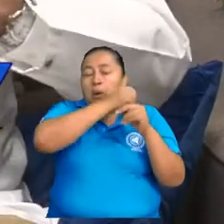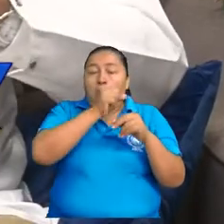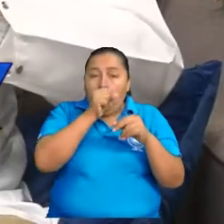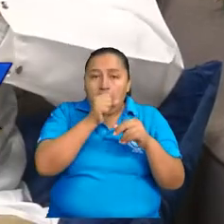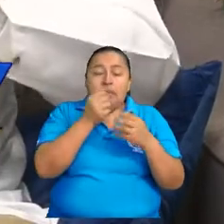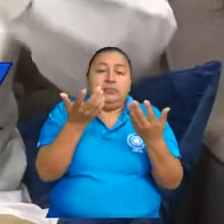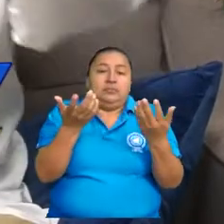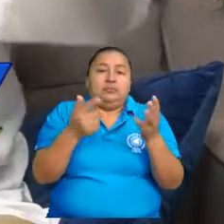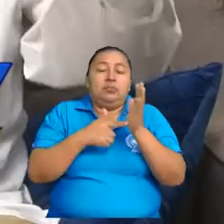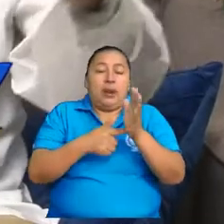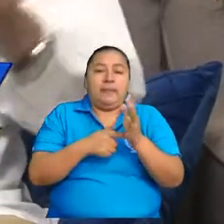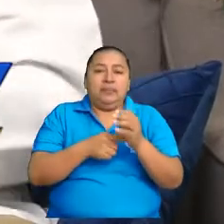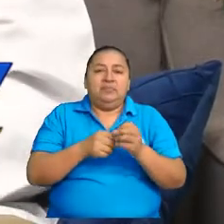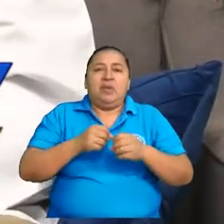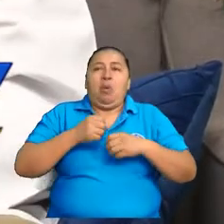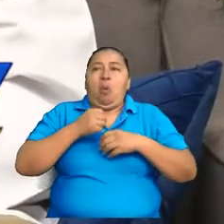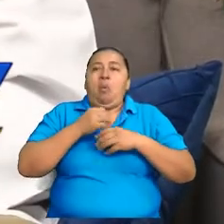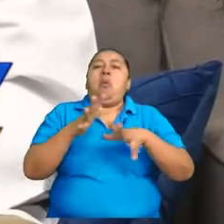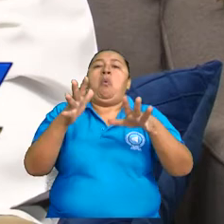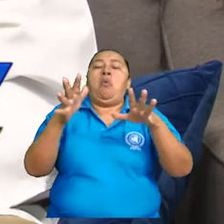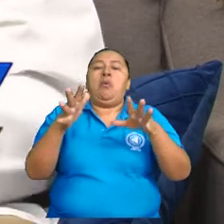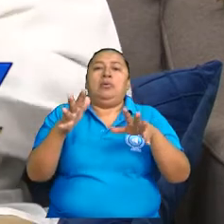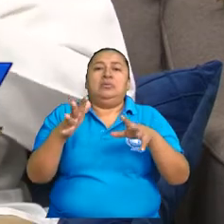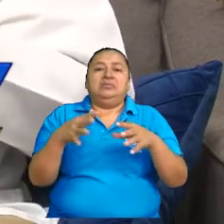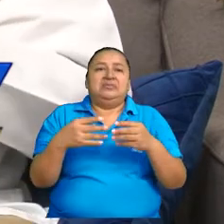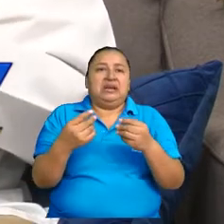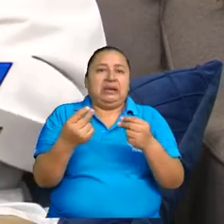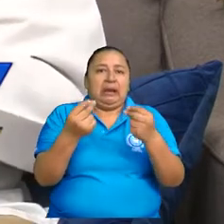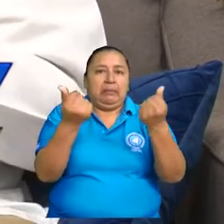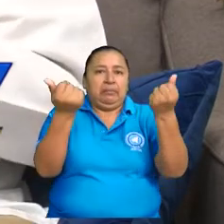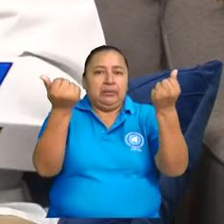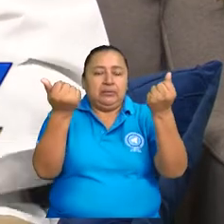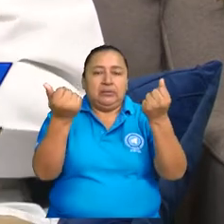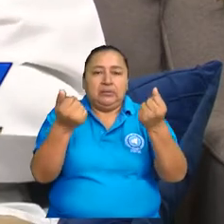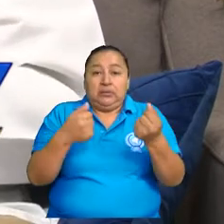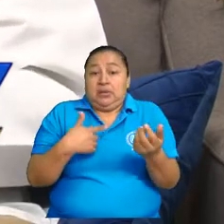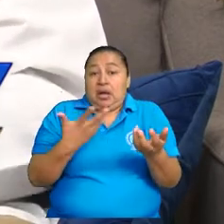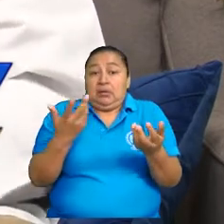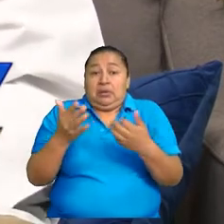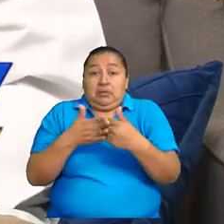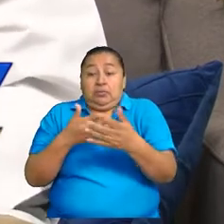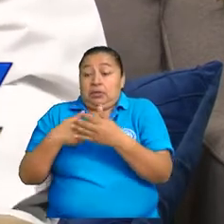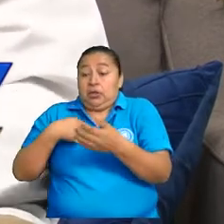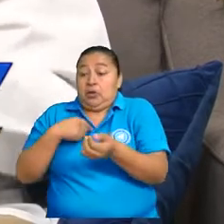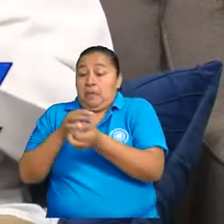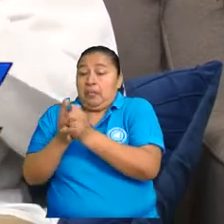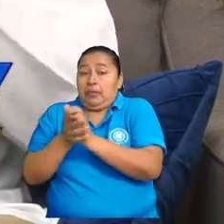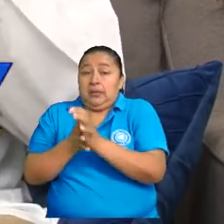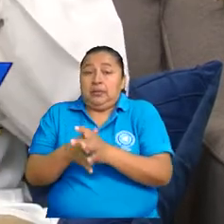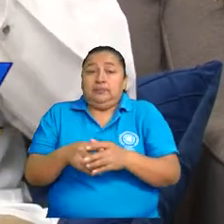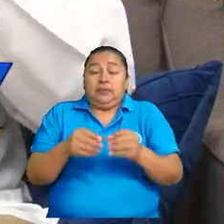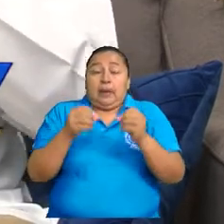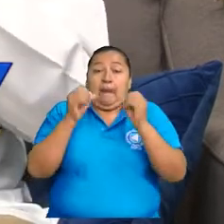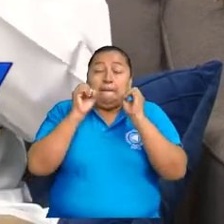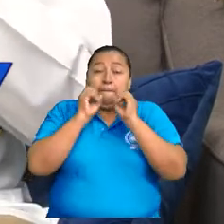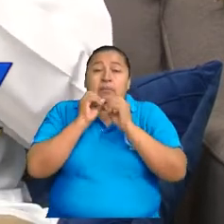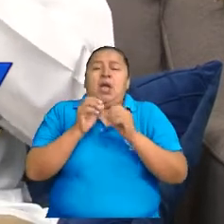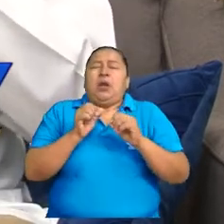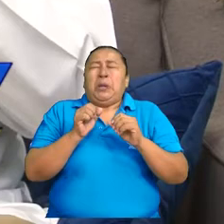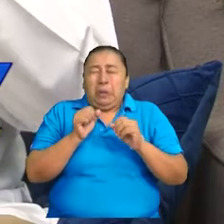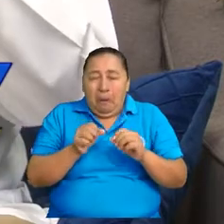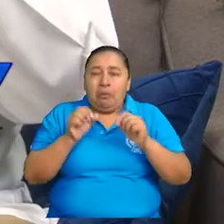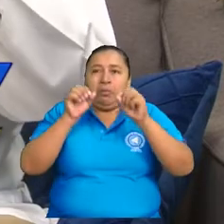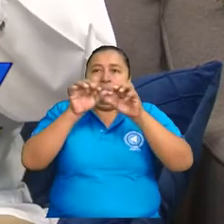si estornuda y tose frente a nosotros, muy probablemente, aunque yo me lave las manos, el estornudo y el